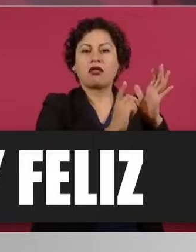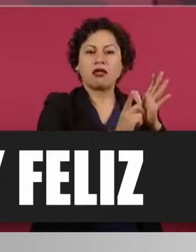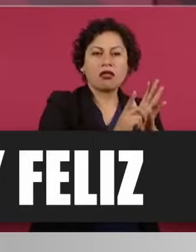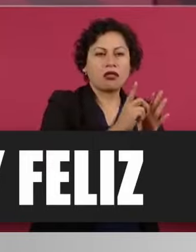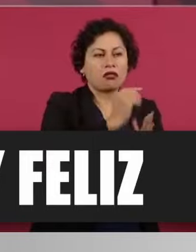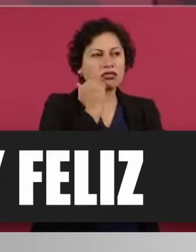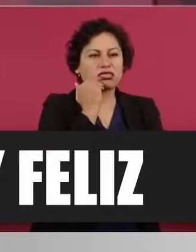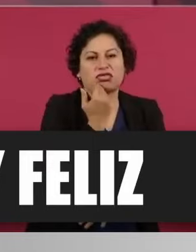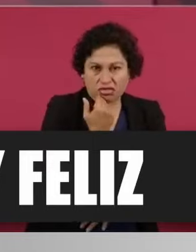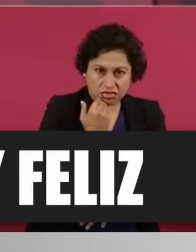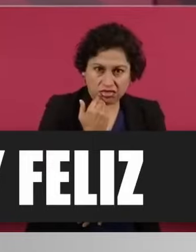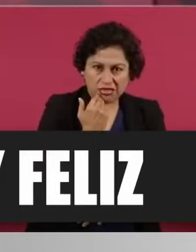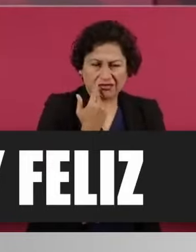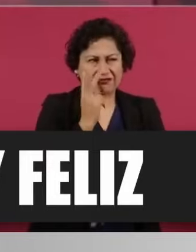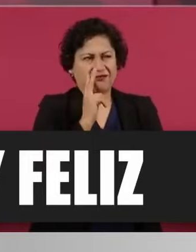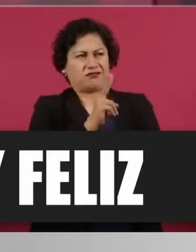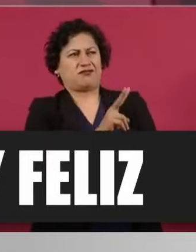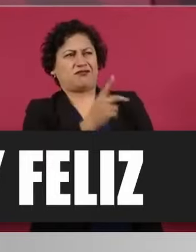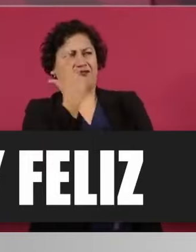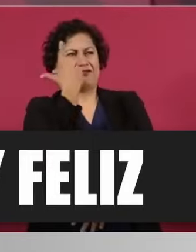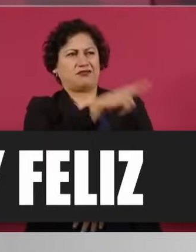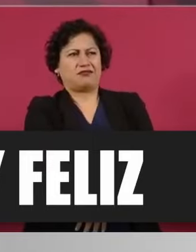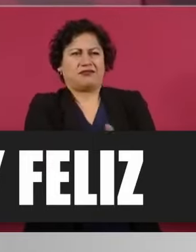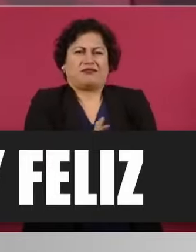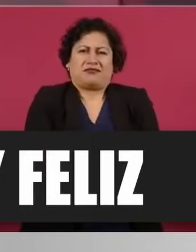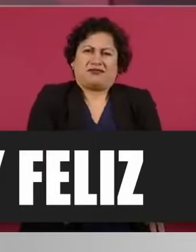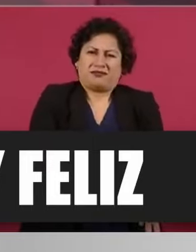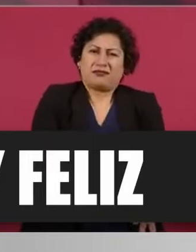de mal gusto. Bueno,